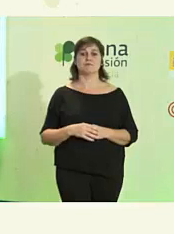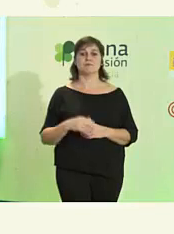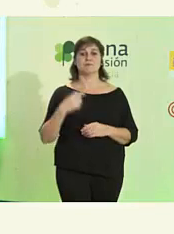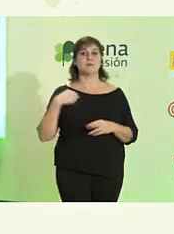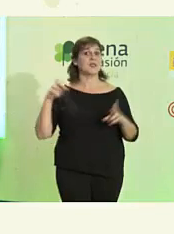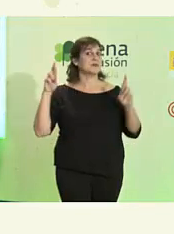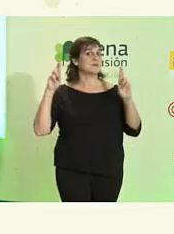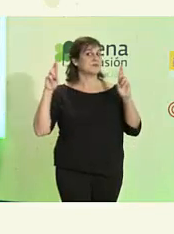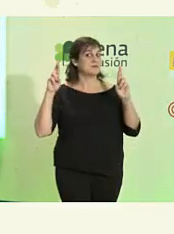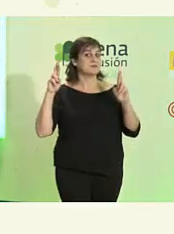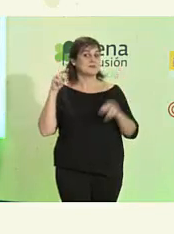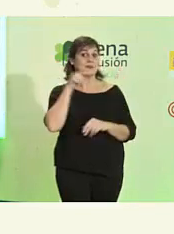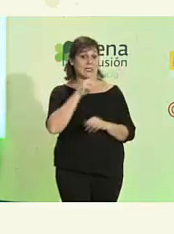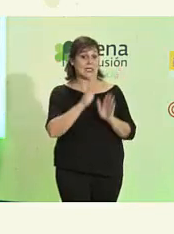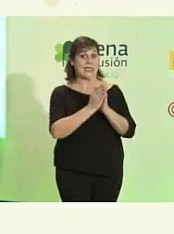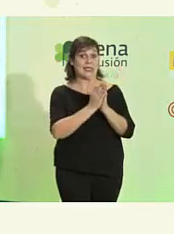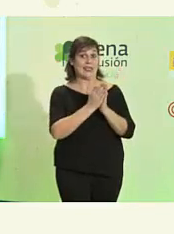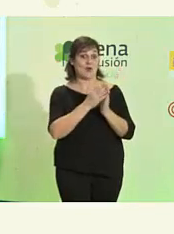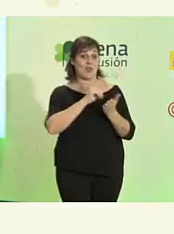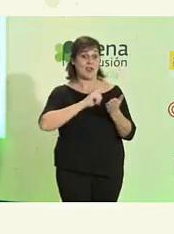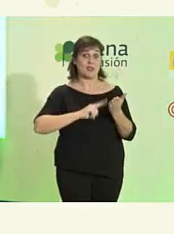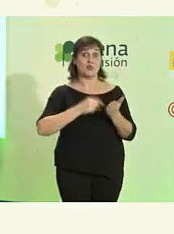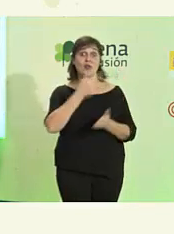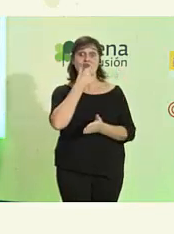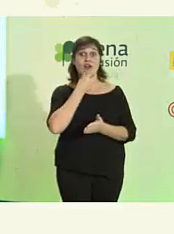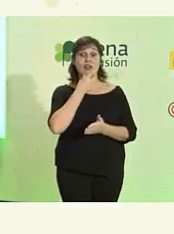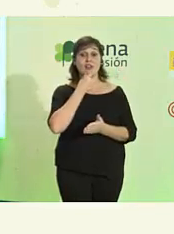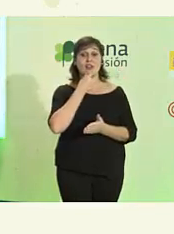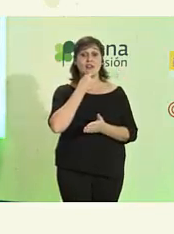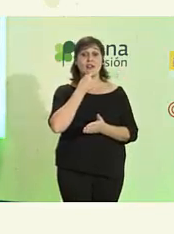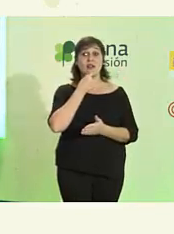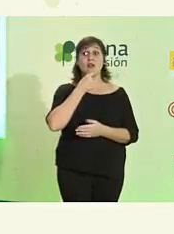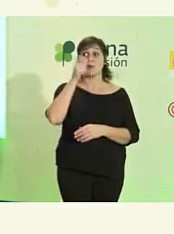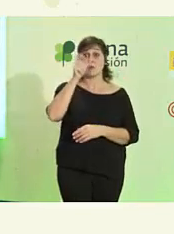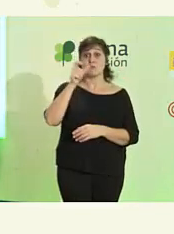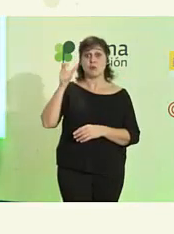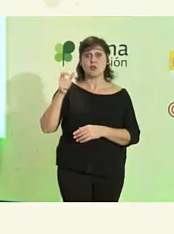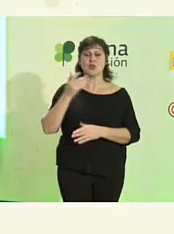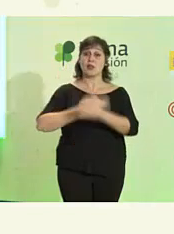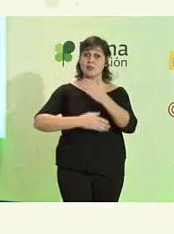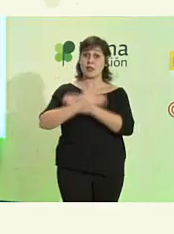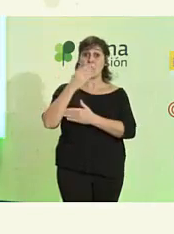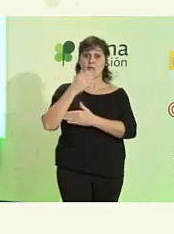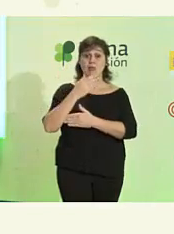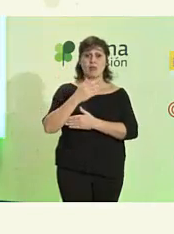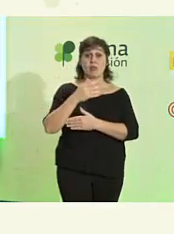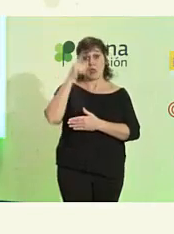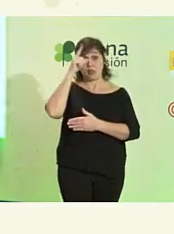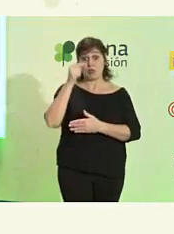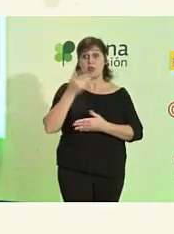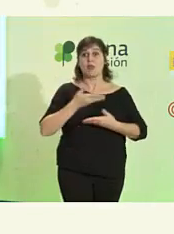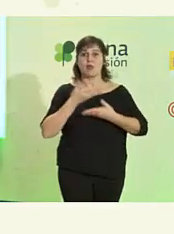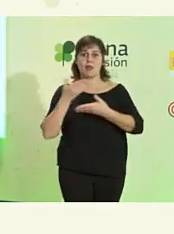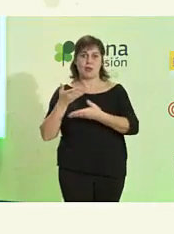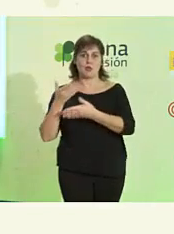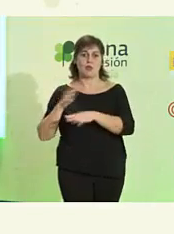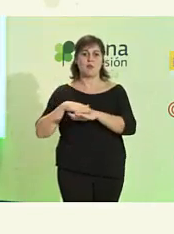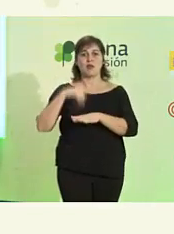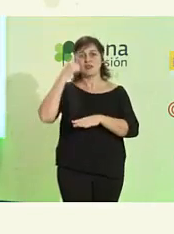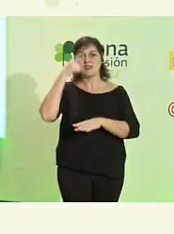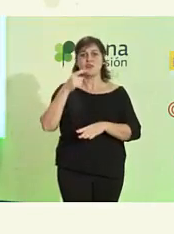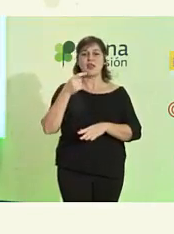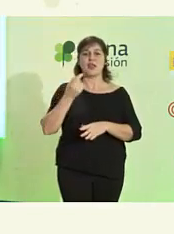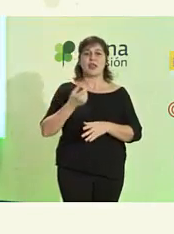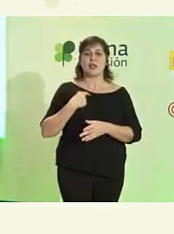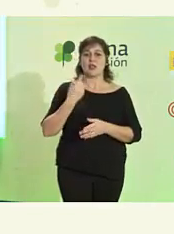Esperamos que estos libros de lectura fácil puedan ayudar al público a conocer, a tener más información sobre nuestras características